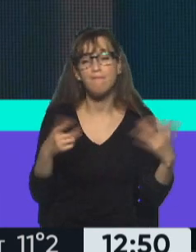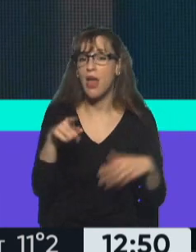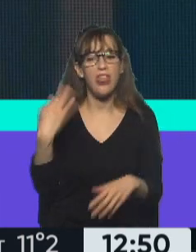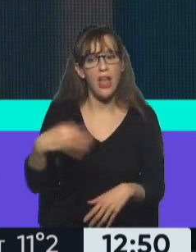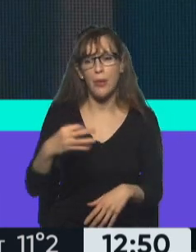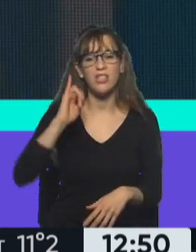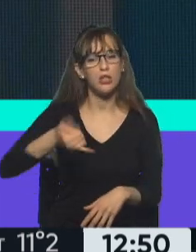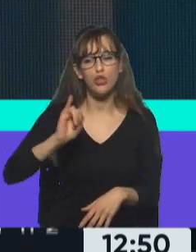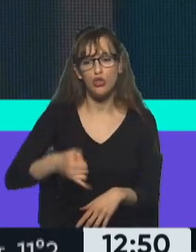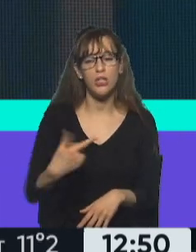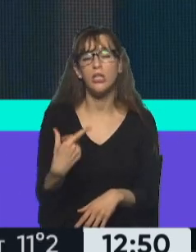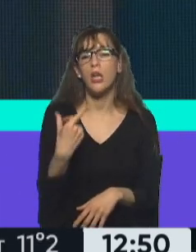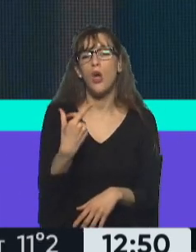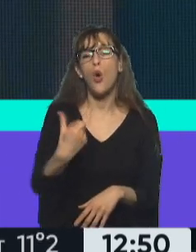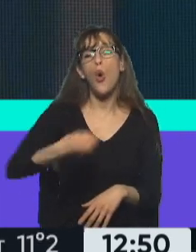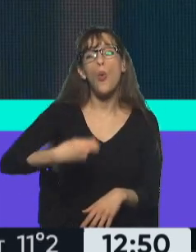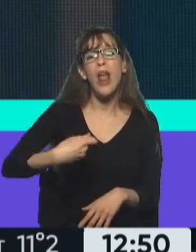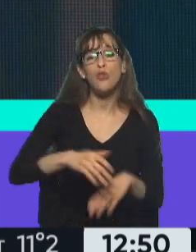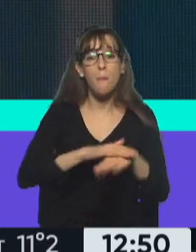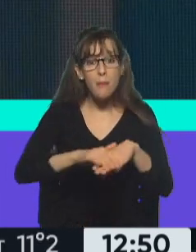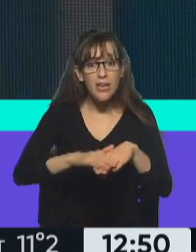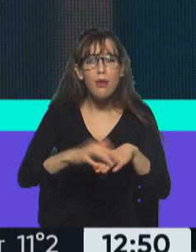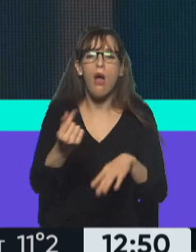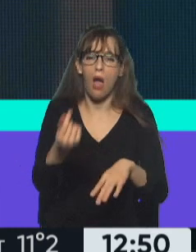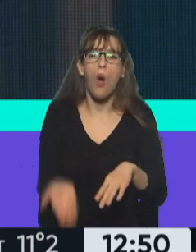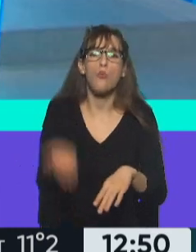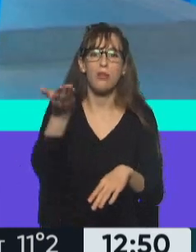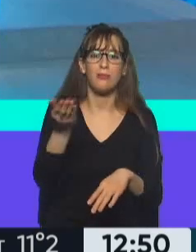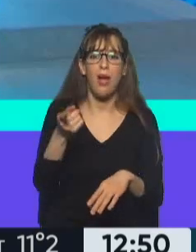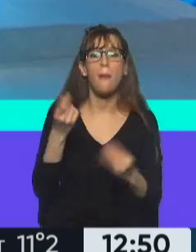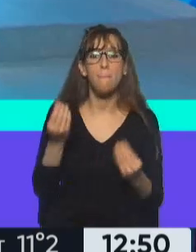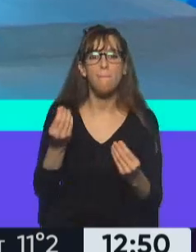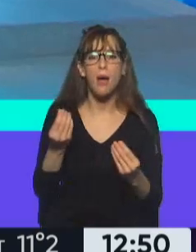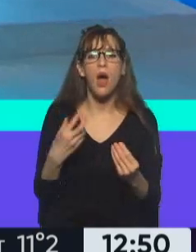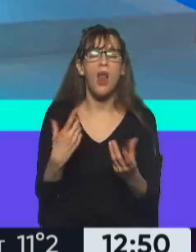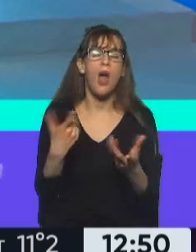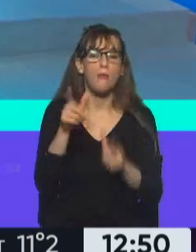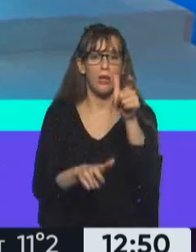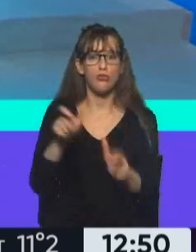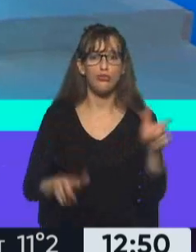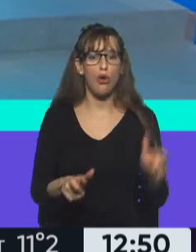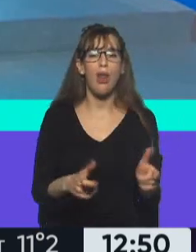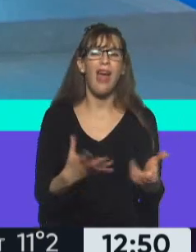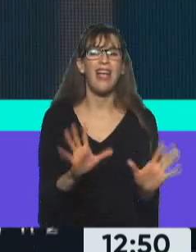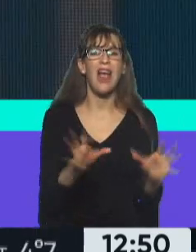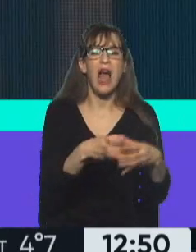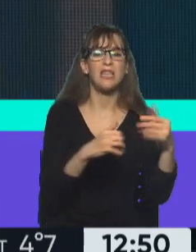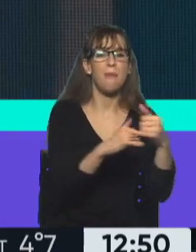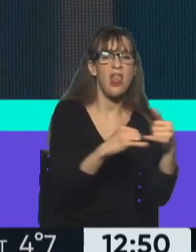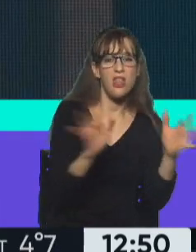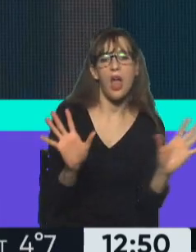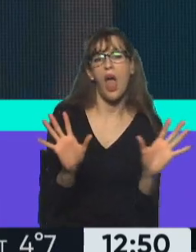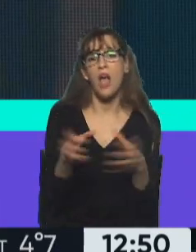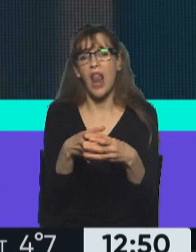la jubilación mínima y buscar algún mecanismo para inyectar más dinero en el bolsillo de la clase media y media-baja quizás